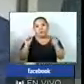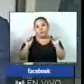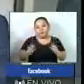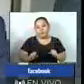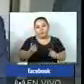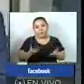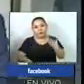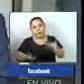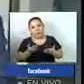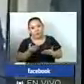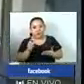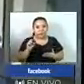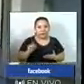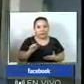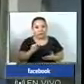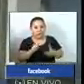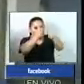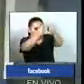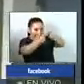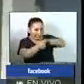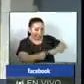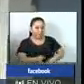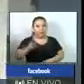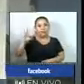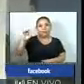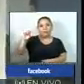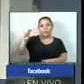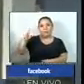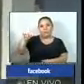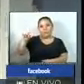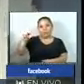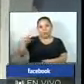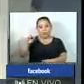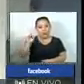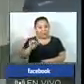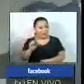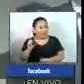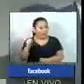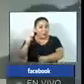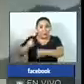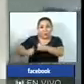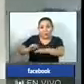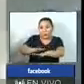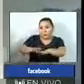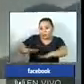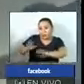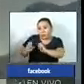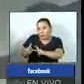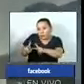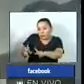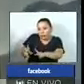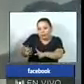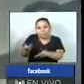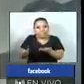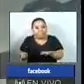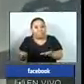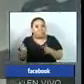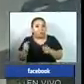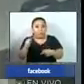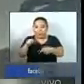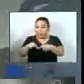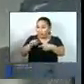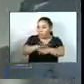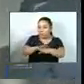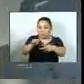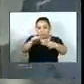riesgo los fondos de Fomilenio 2 pero este es el último salvavidas digamos la última salida que nosotros damos también porque